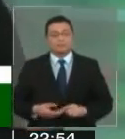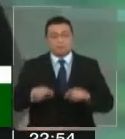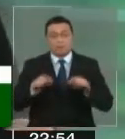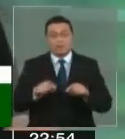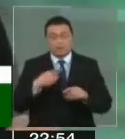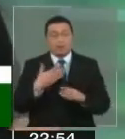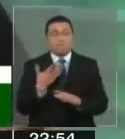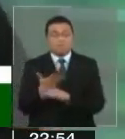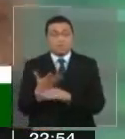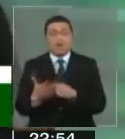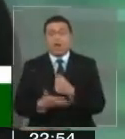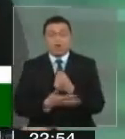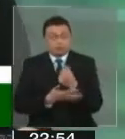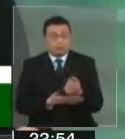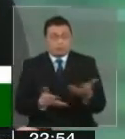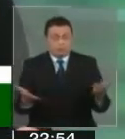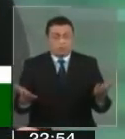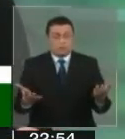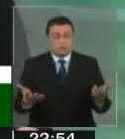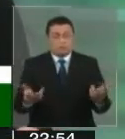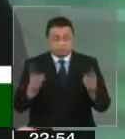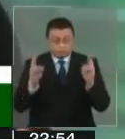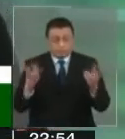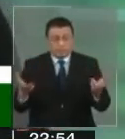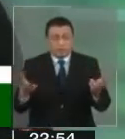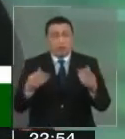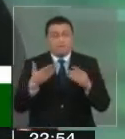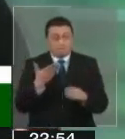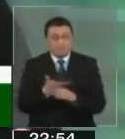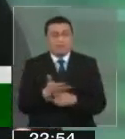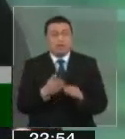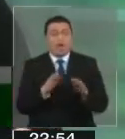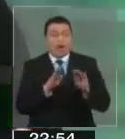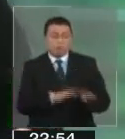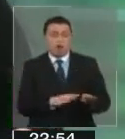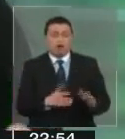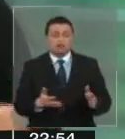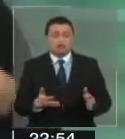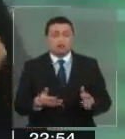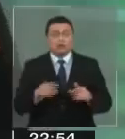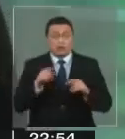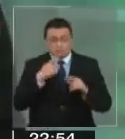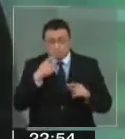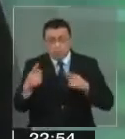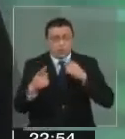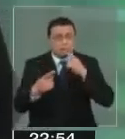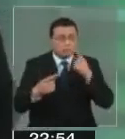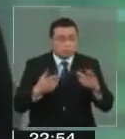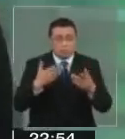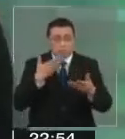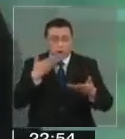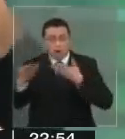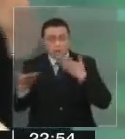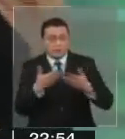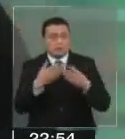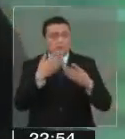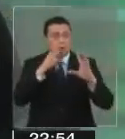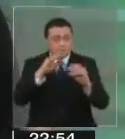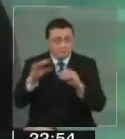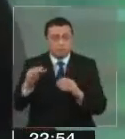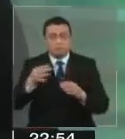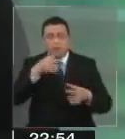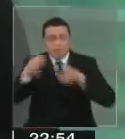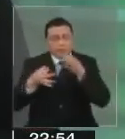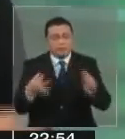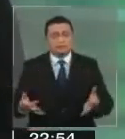y que pidan ayuda, que hay que pedir ayuda en esto. Que hay que pedir apoyo, que hay que preguntar, que hay que compartir, que hay que hablar, que hay que